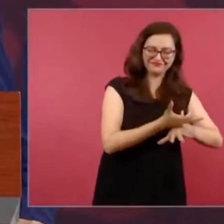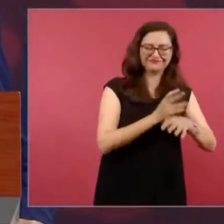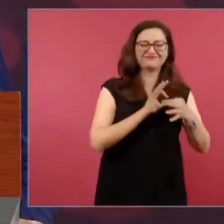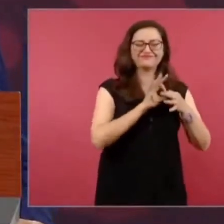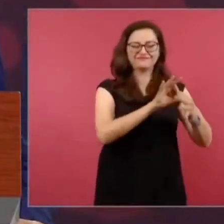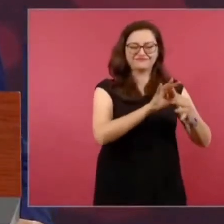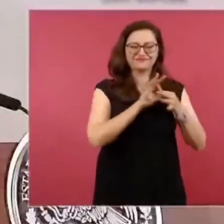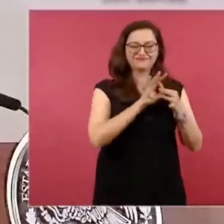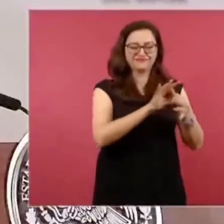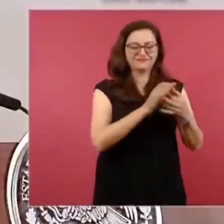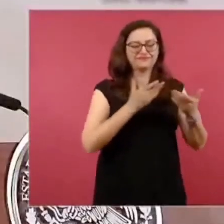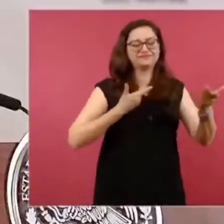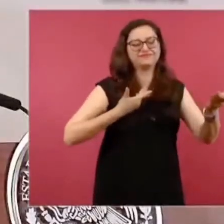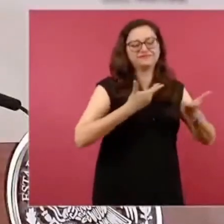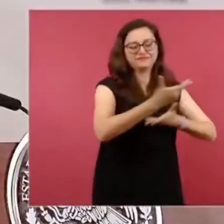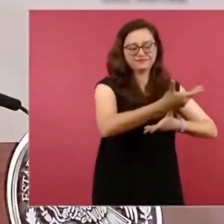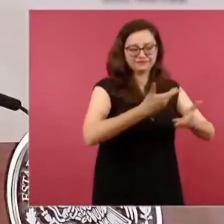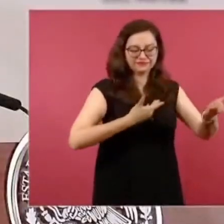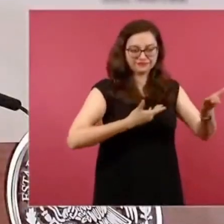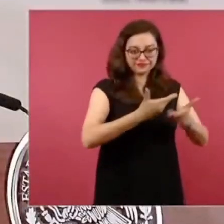hay una política de buena vecindad.